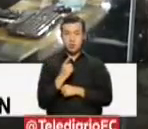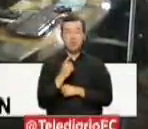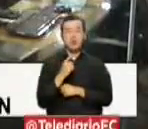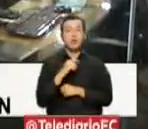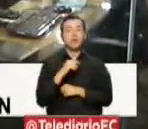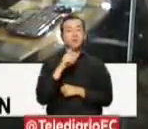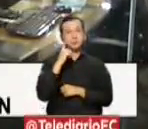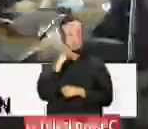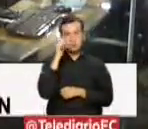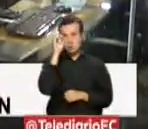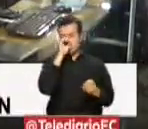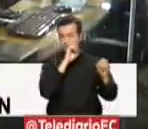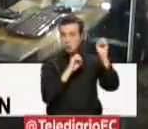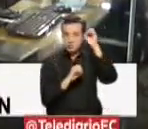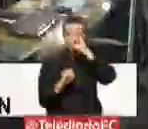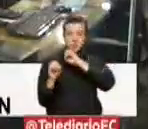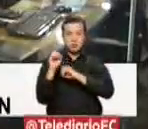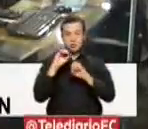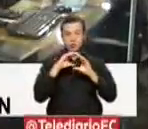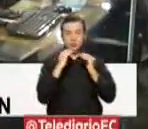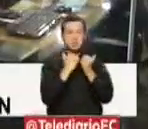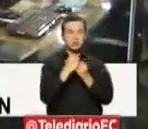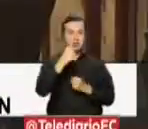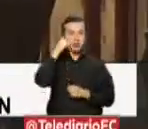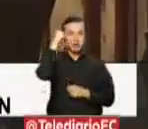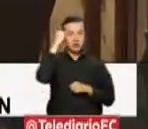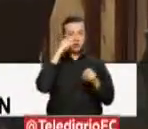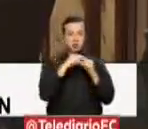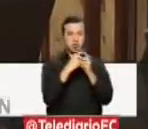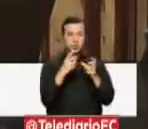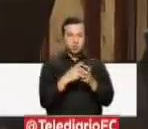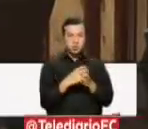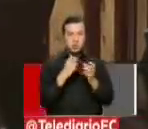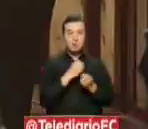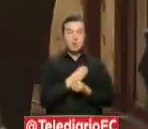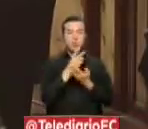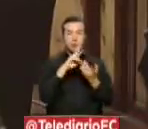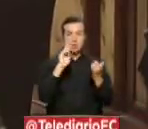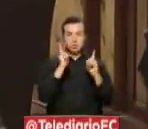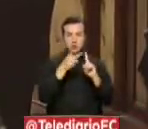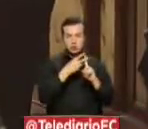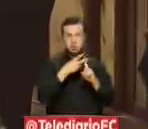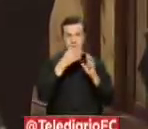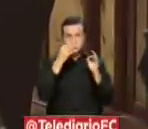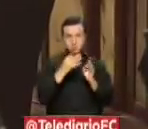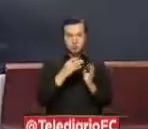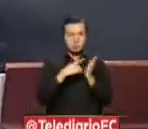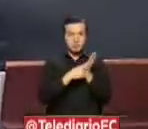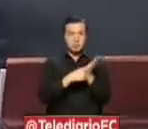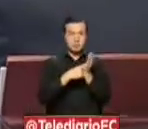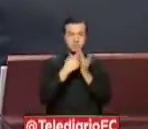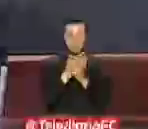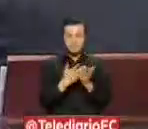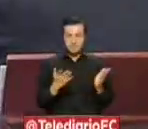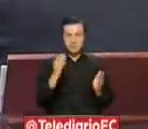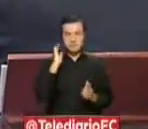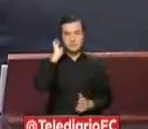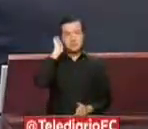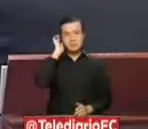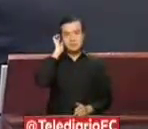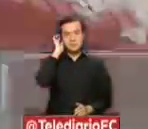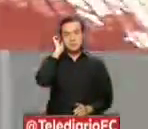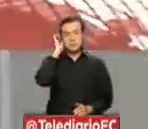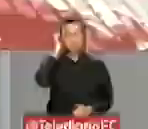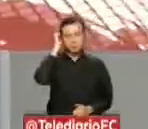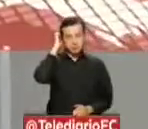deberá recoger las observaciones para junto a la Comisión de Derechos Colectivos elaborar el informe para segundo y definitivo debate. Alexis Moncayo,